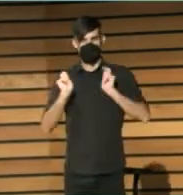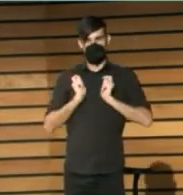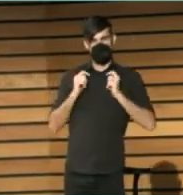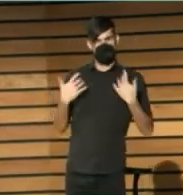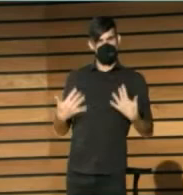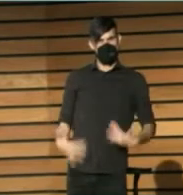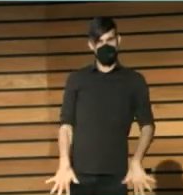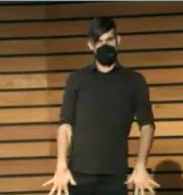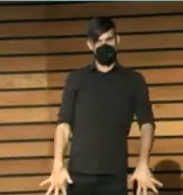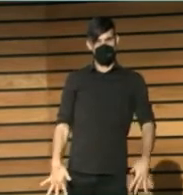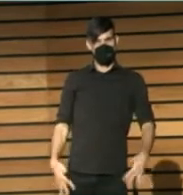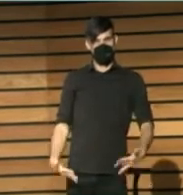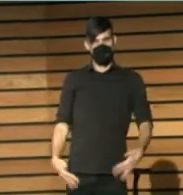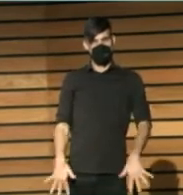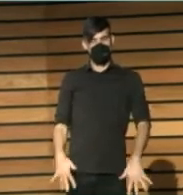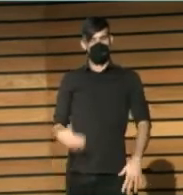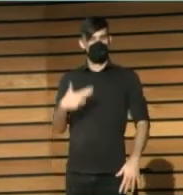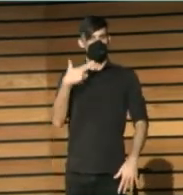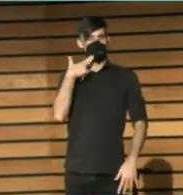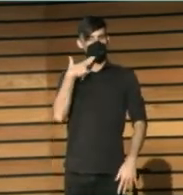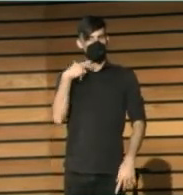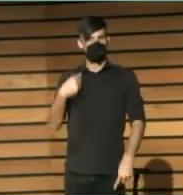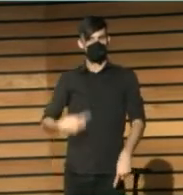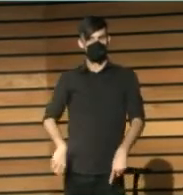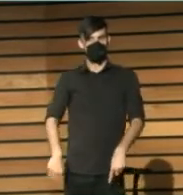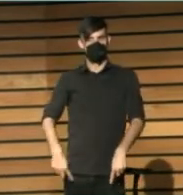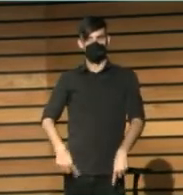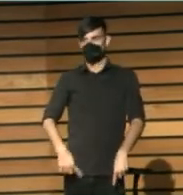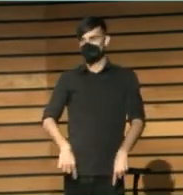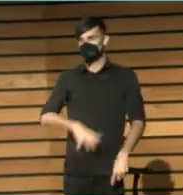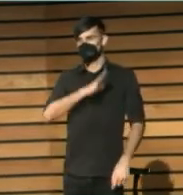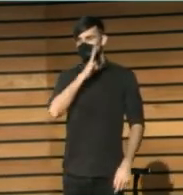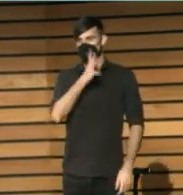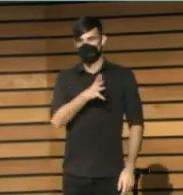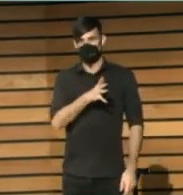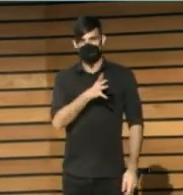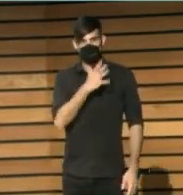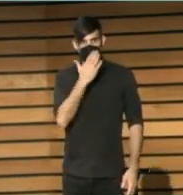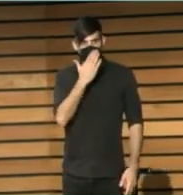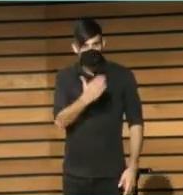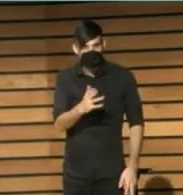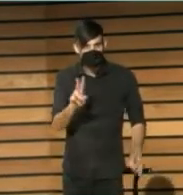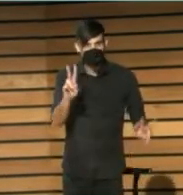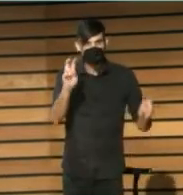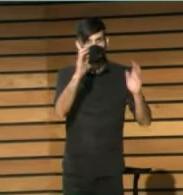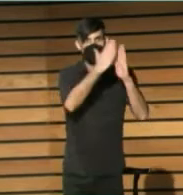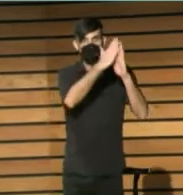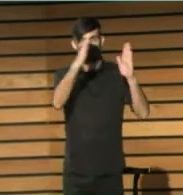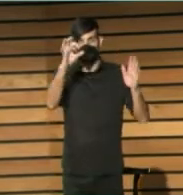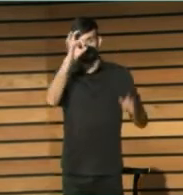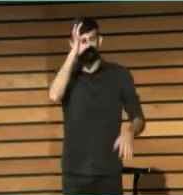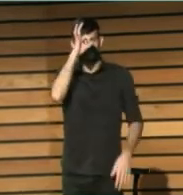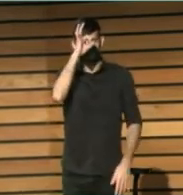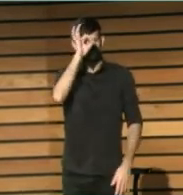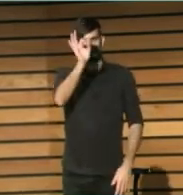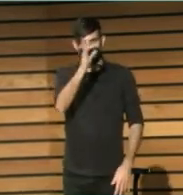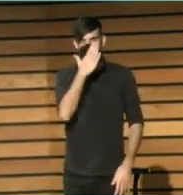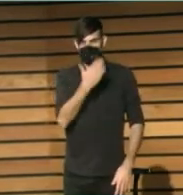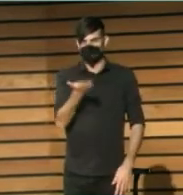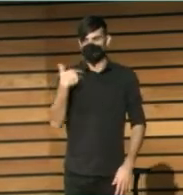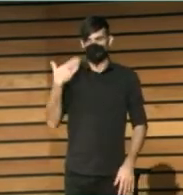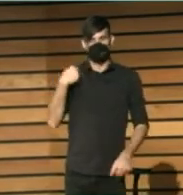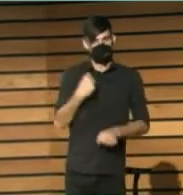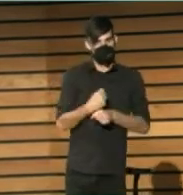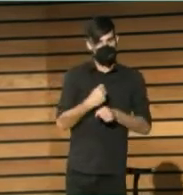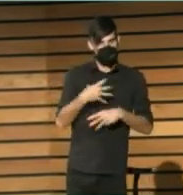de abismo, porque yo no sé de bibliotecas. Yo fui bibliotecario por